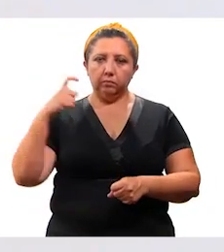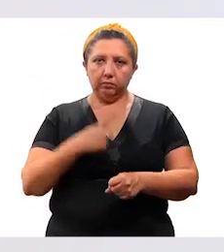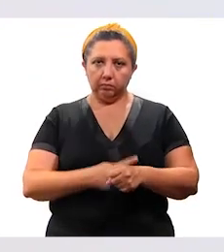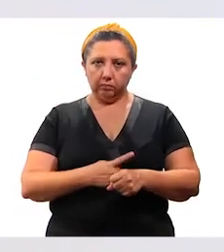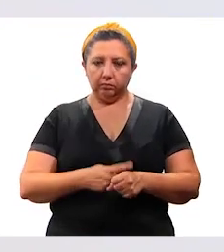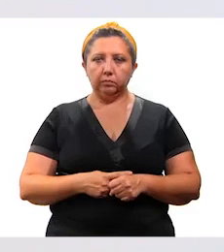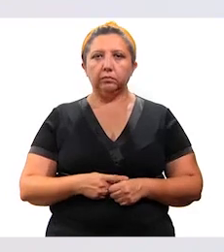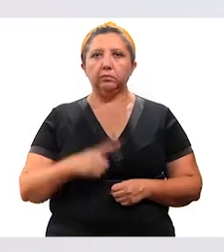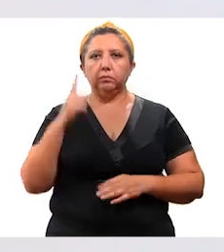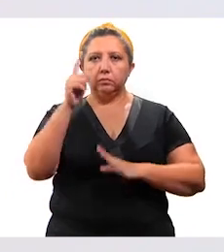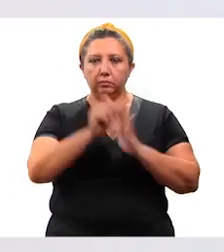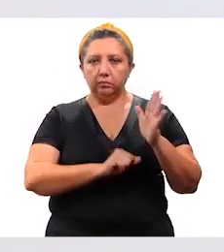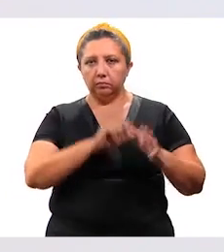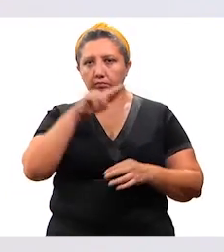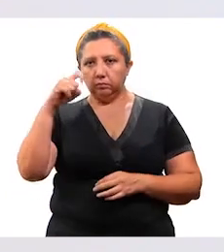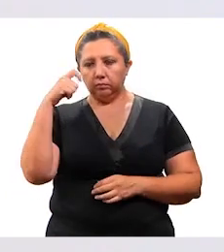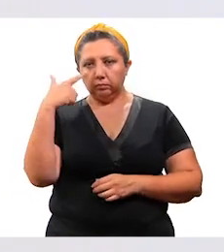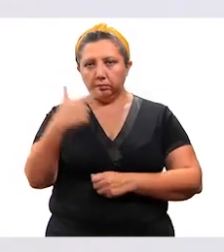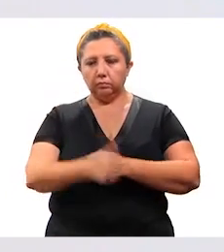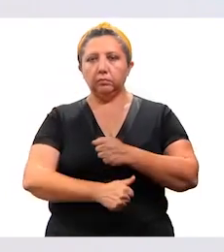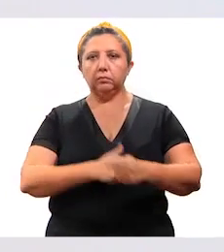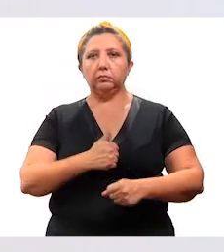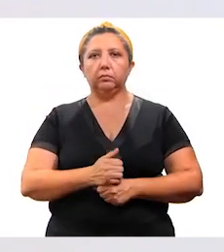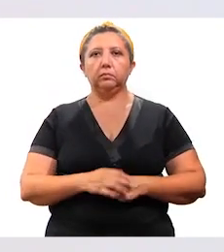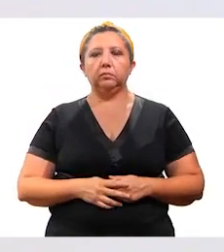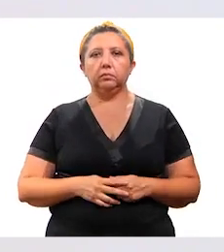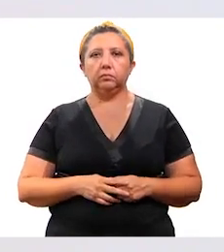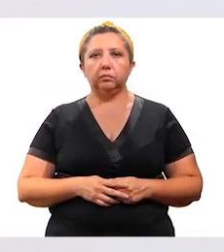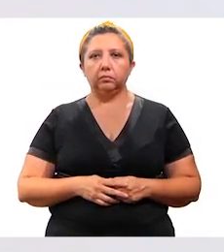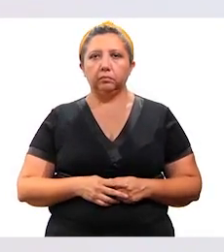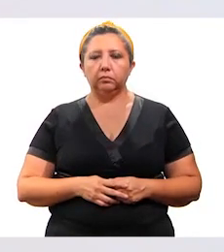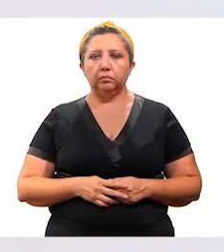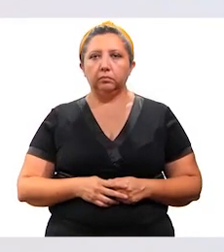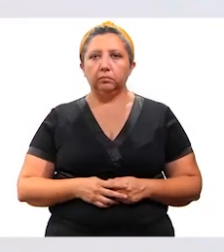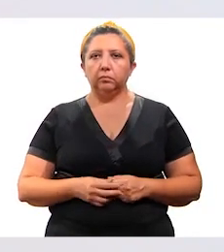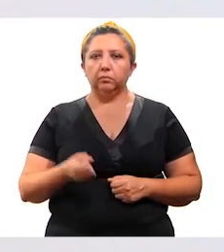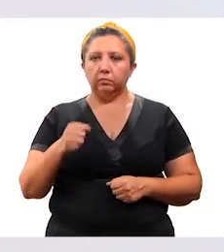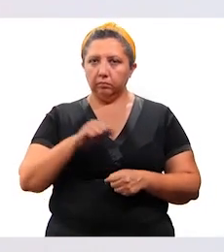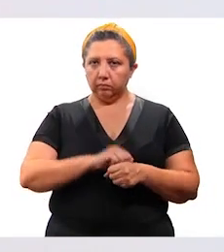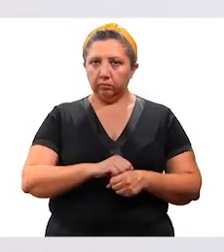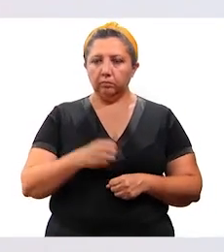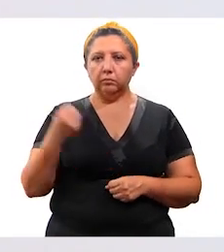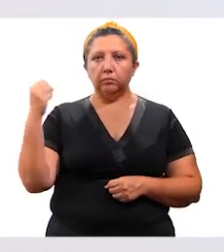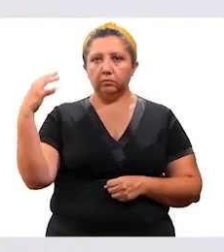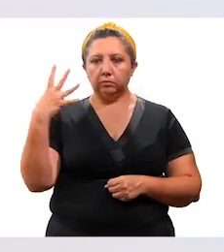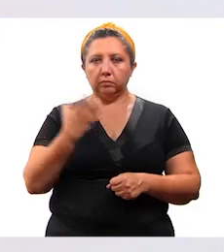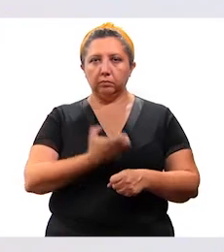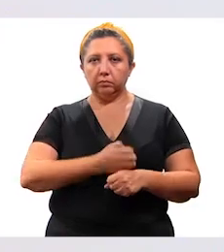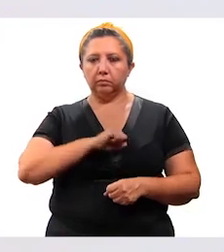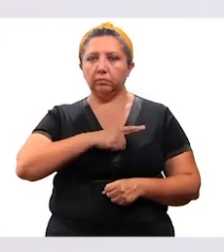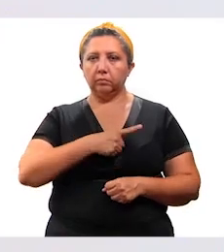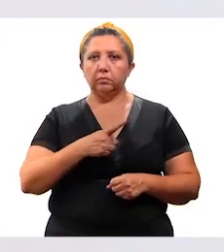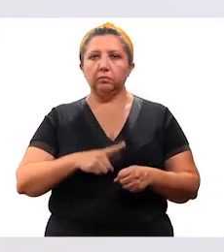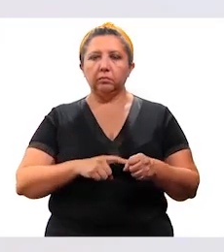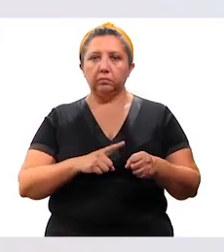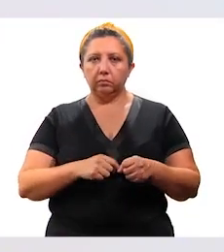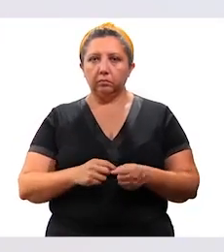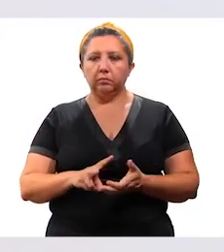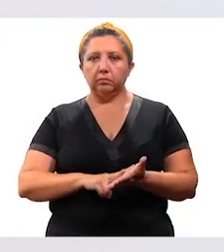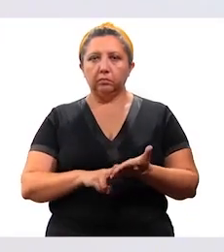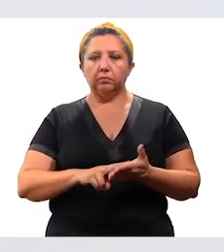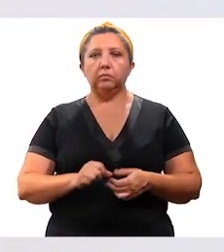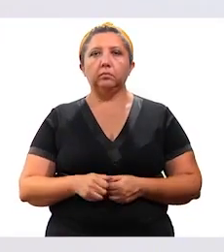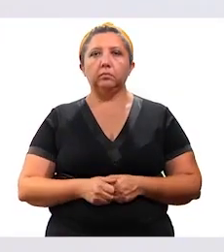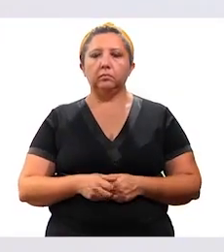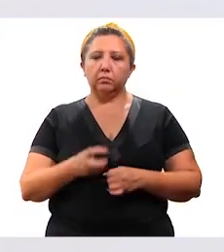de edad de los casos es de 1 mes a 107 años. Los indicadores semanales del Semáforo Estatal de Salud marcan